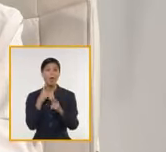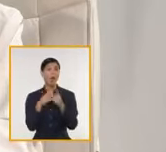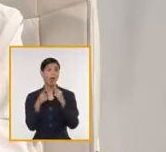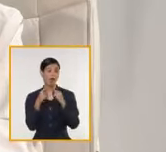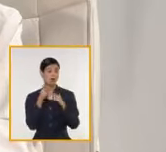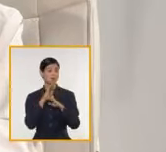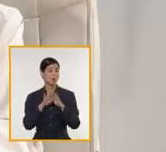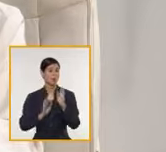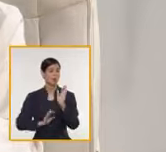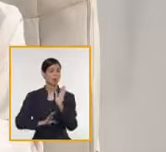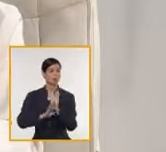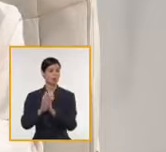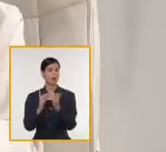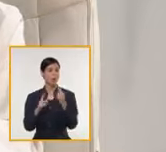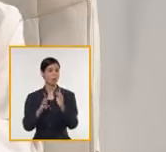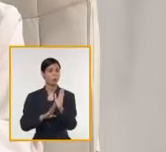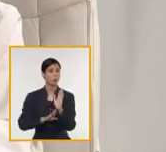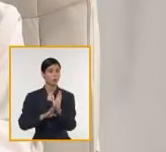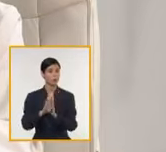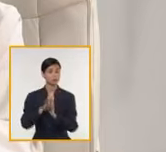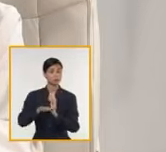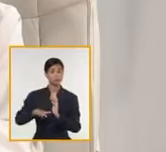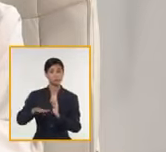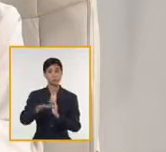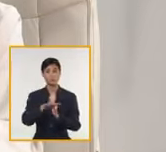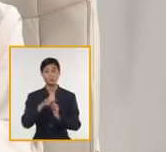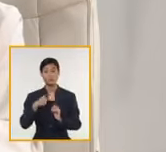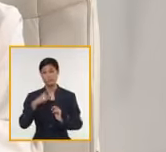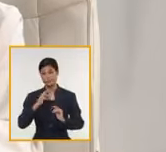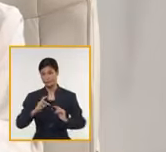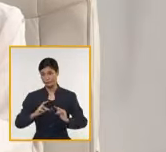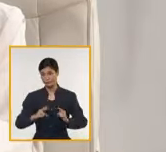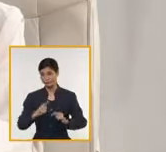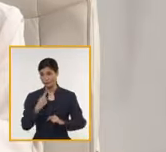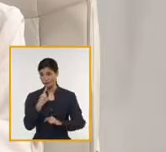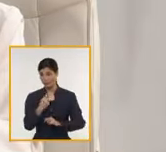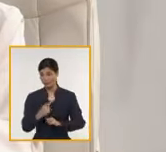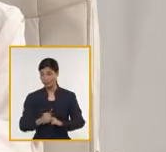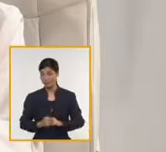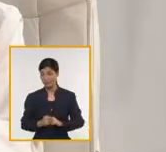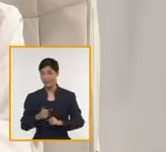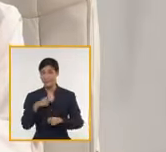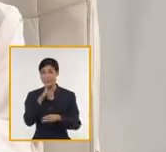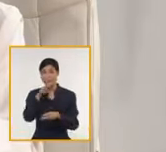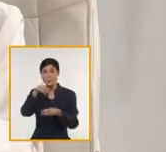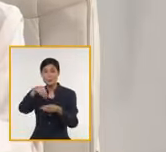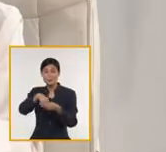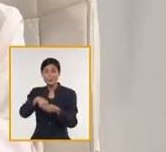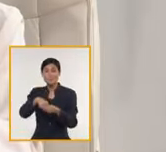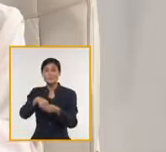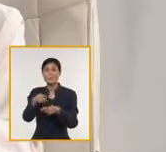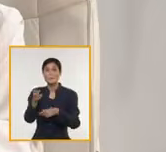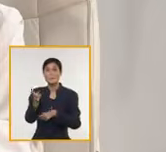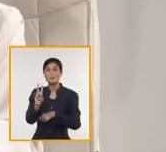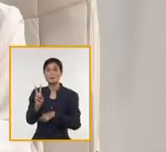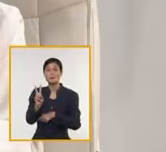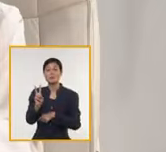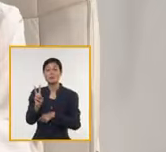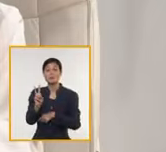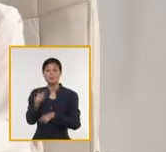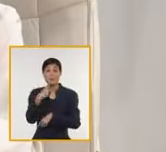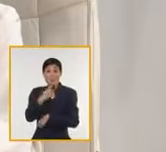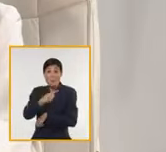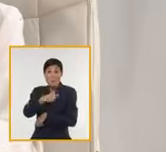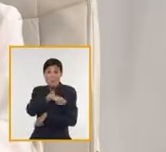ese tema. Y reitero, lo que se está realizando en estos momentos es reflejo de